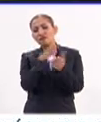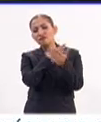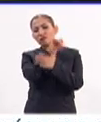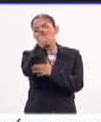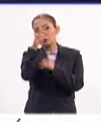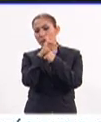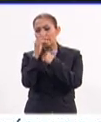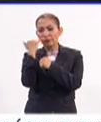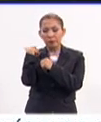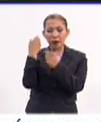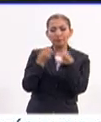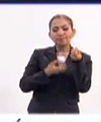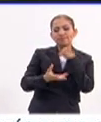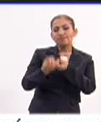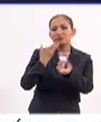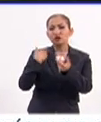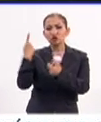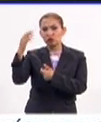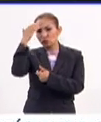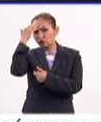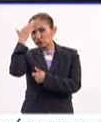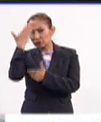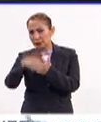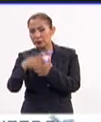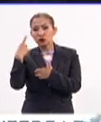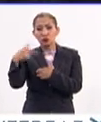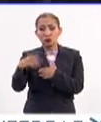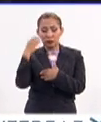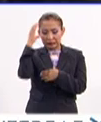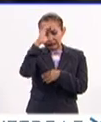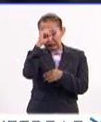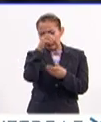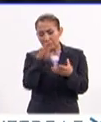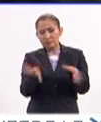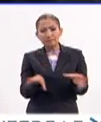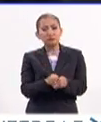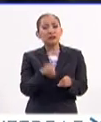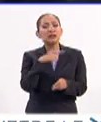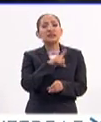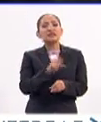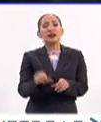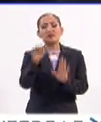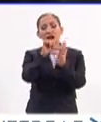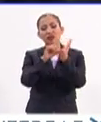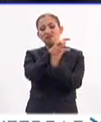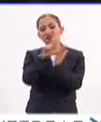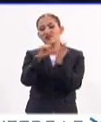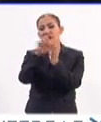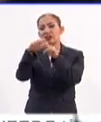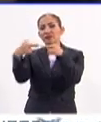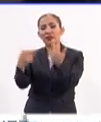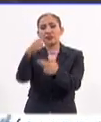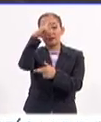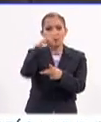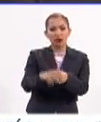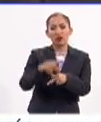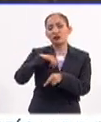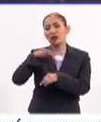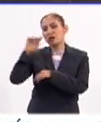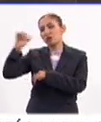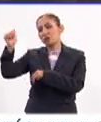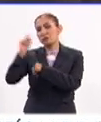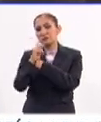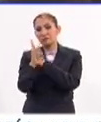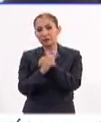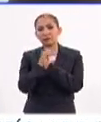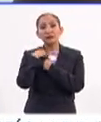otros países para compartir sus conocimientos. Su producción científica suma alrededor de 100 artículos en revistas nacionales e